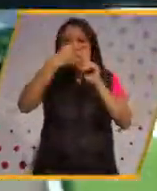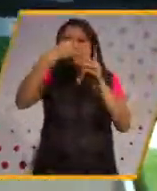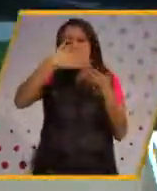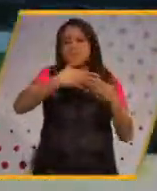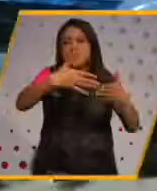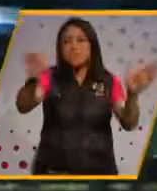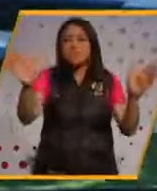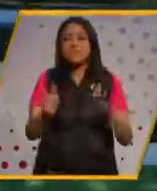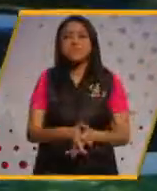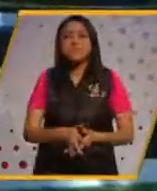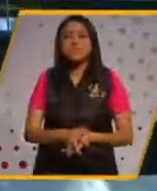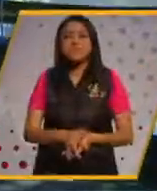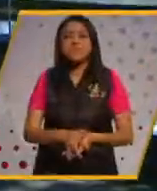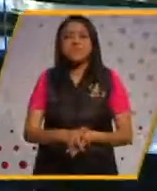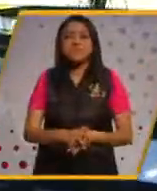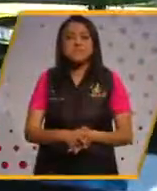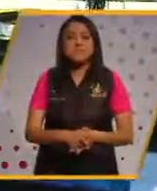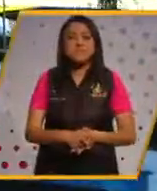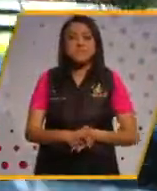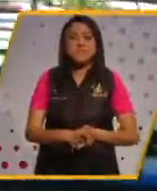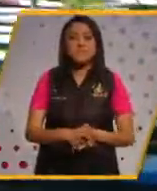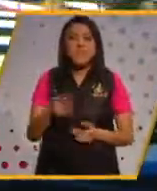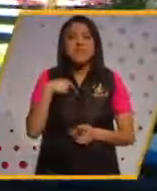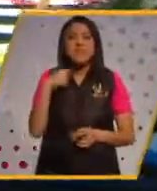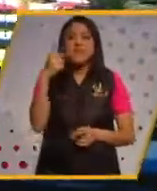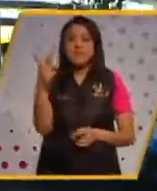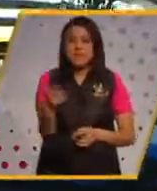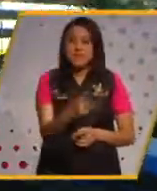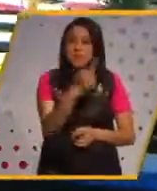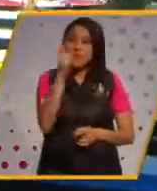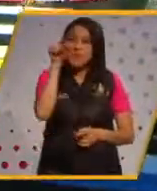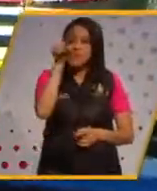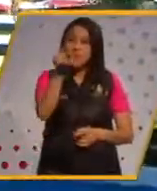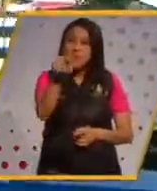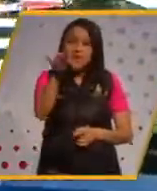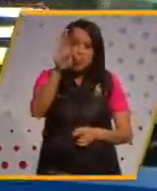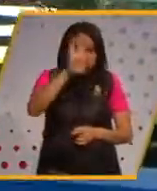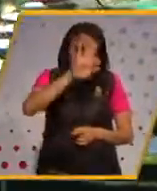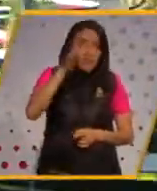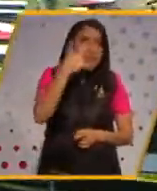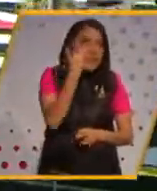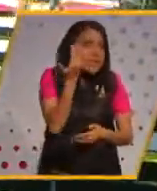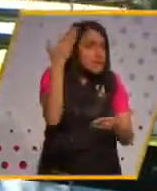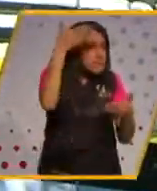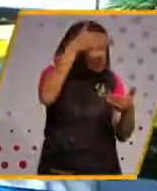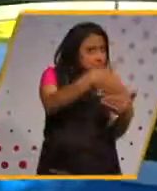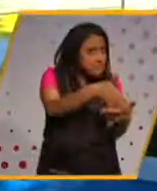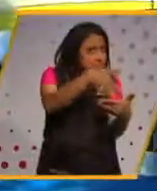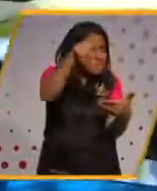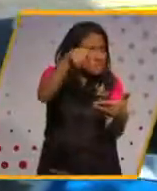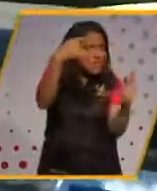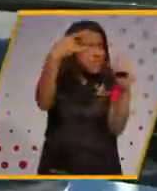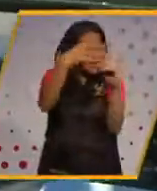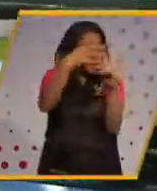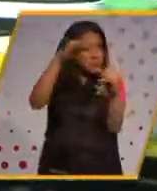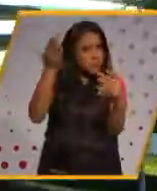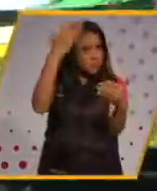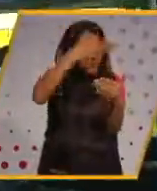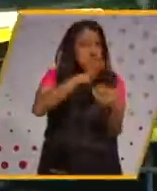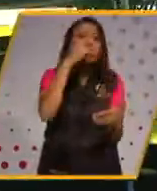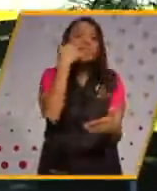aquí y la pregunta es usted se atrevería a entrar al cubo